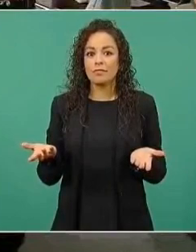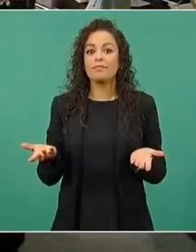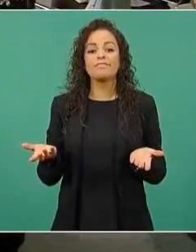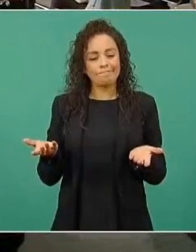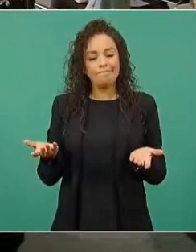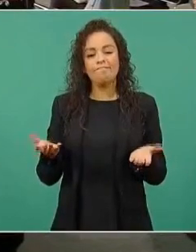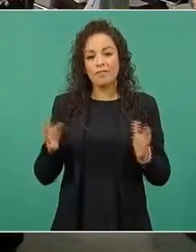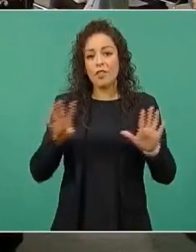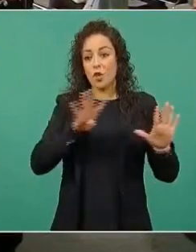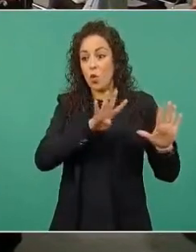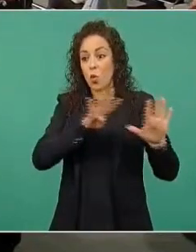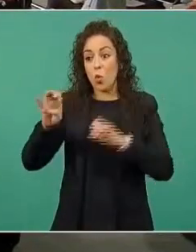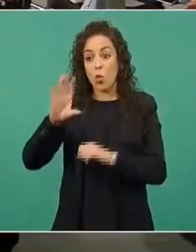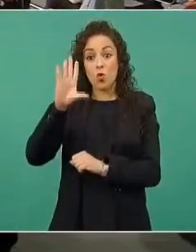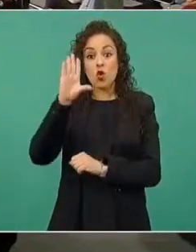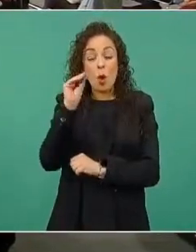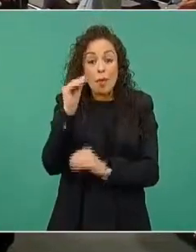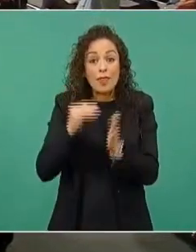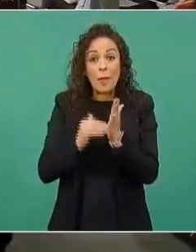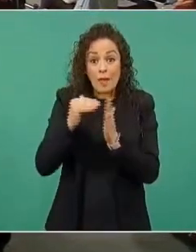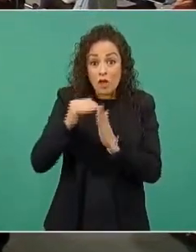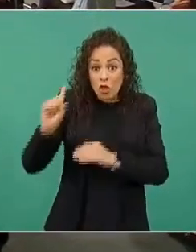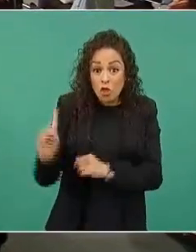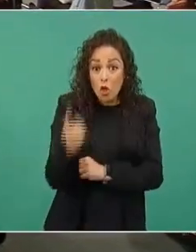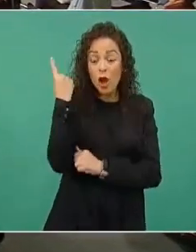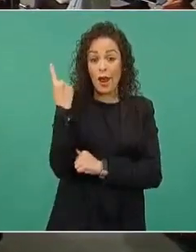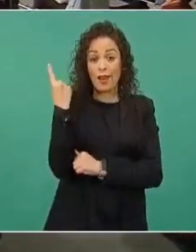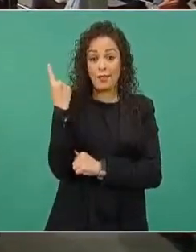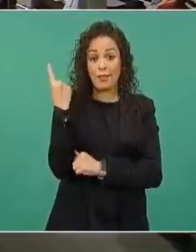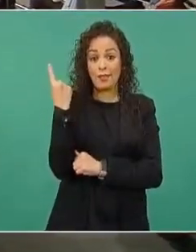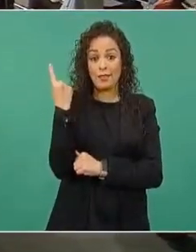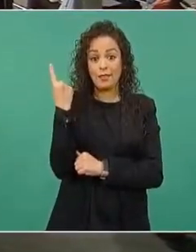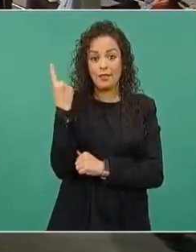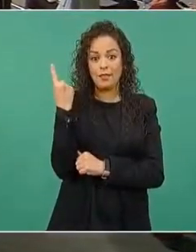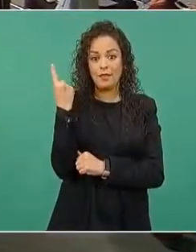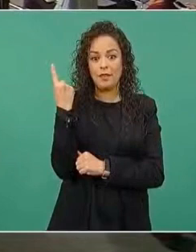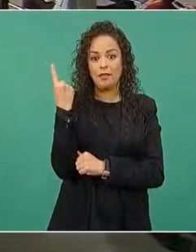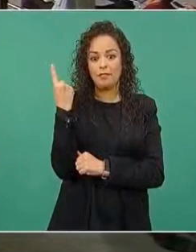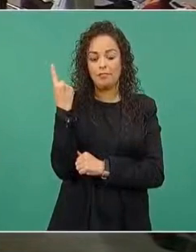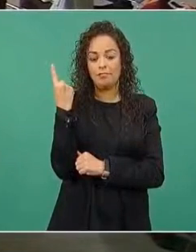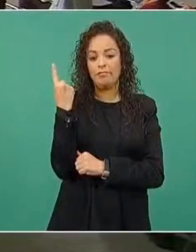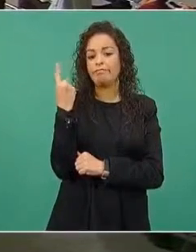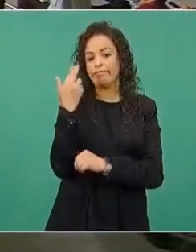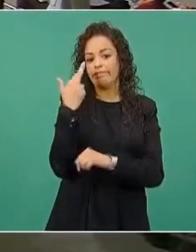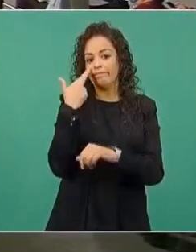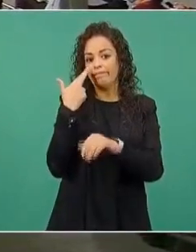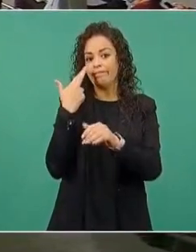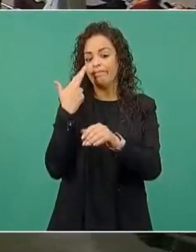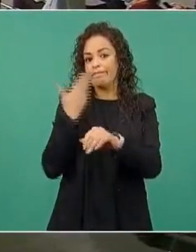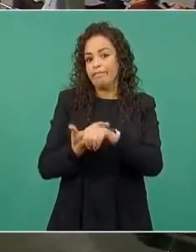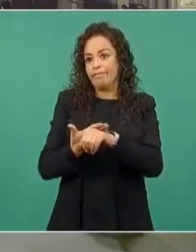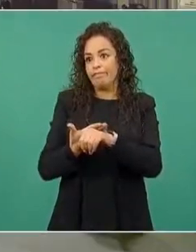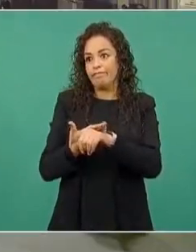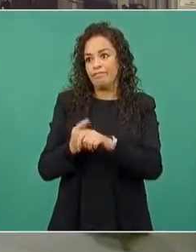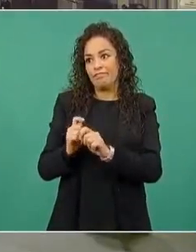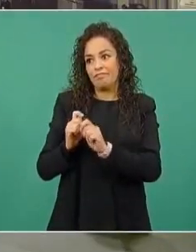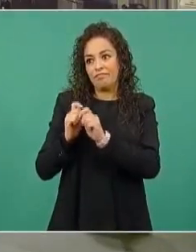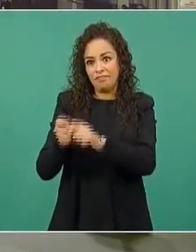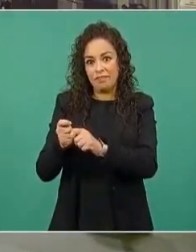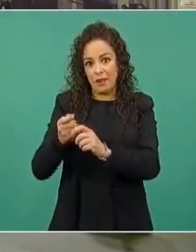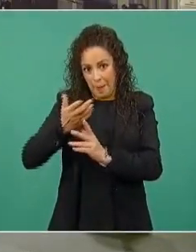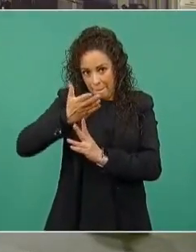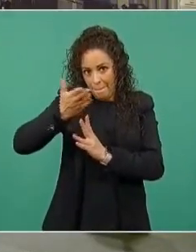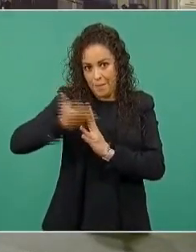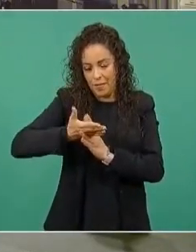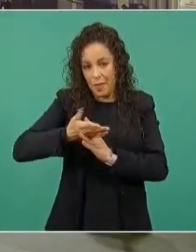de 490 millones de dólares, pues la parte que le correspondía de la mitad a Pemex, pero